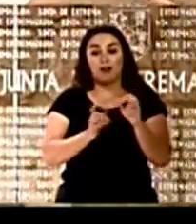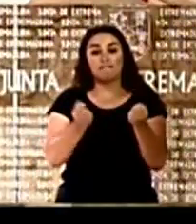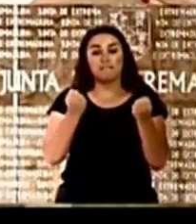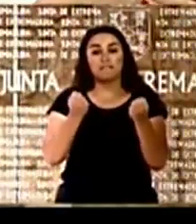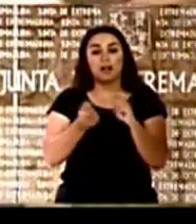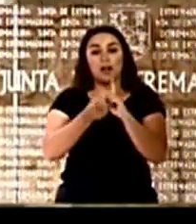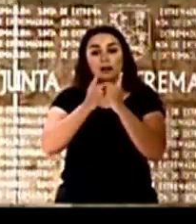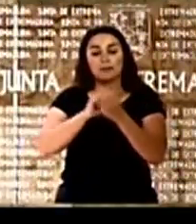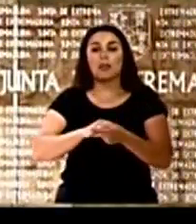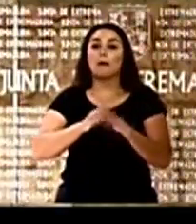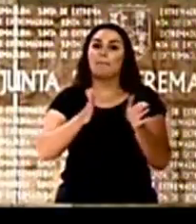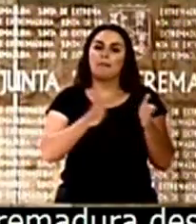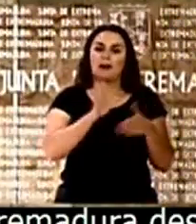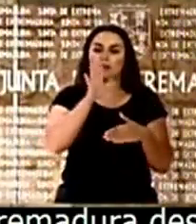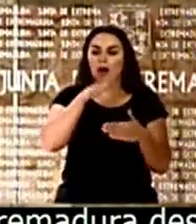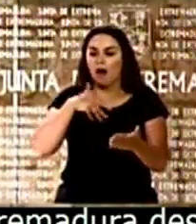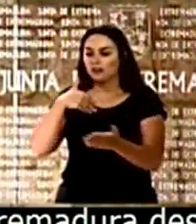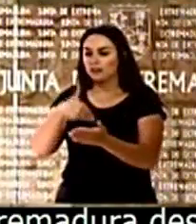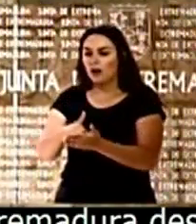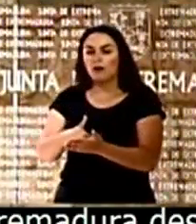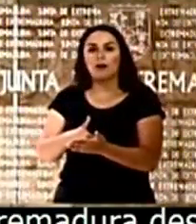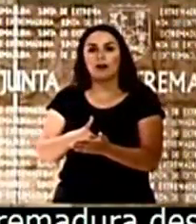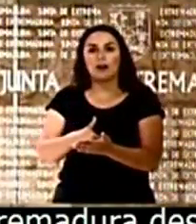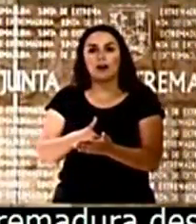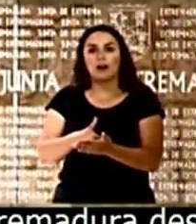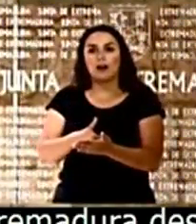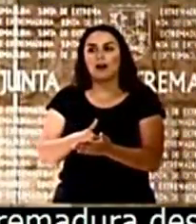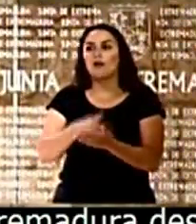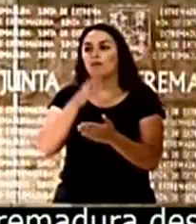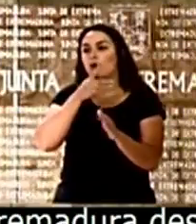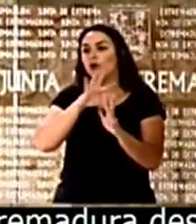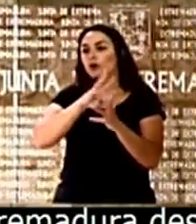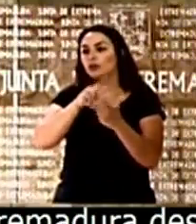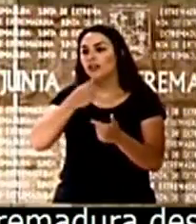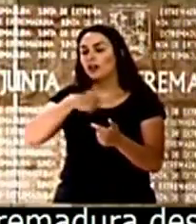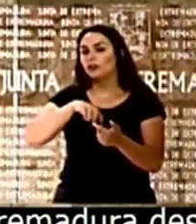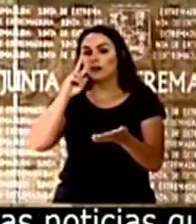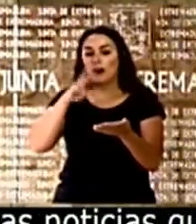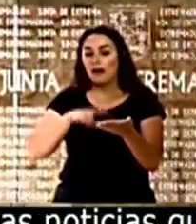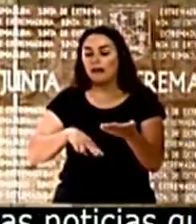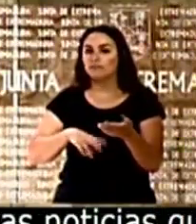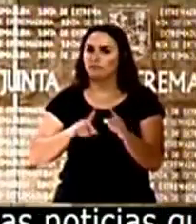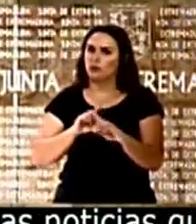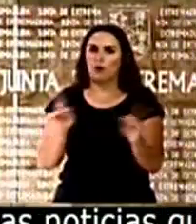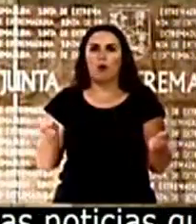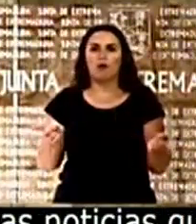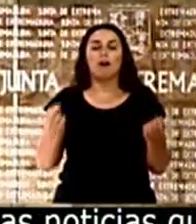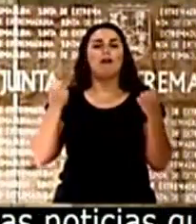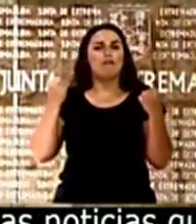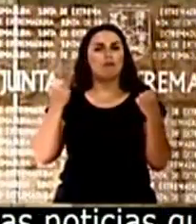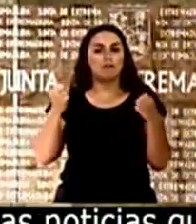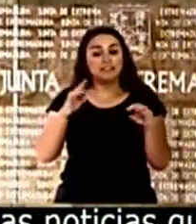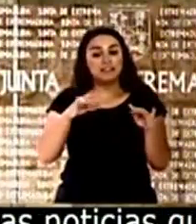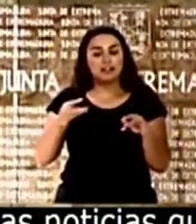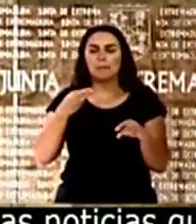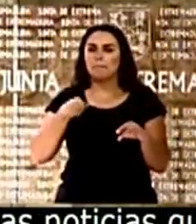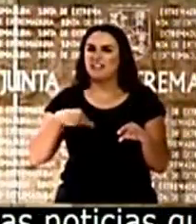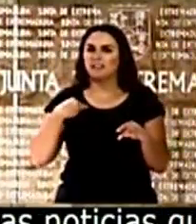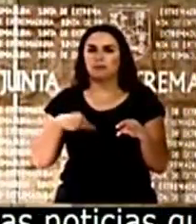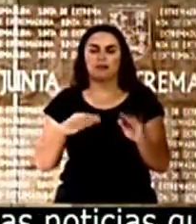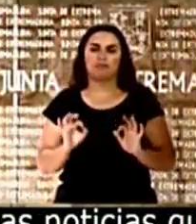que presentamos la Legio hasta hoy con las noticias que hemos podido leer? No, las potencialidades de esta tierra siguen siendo hoy las